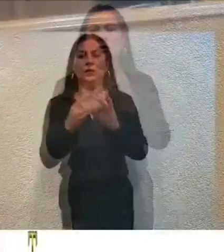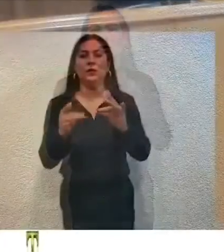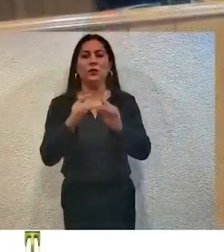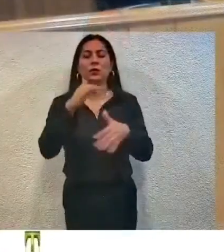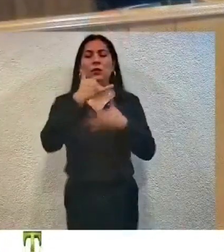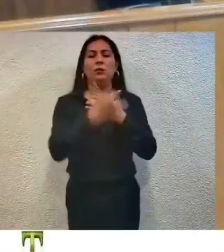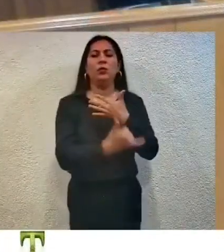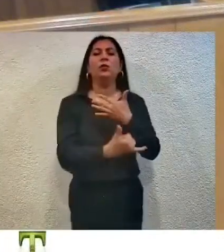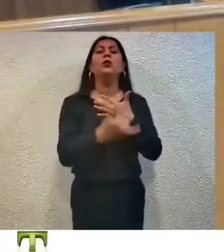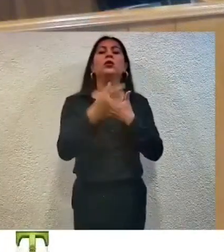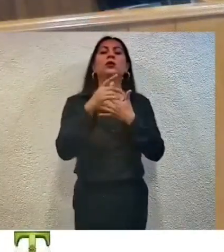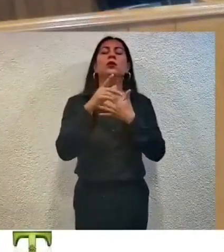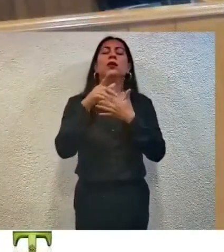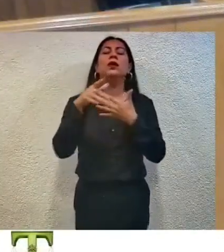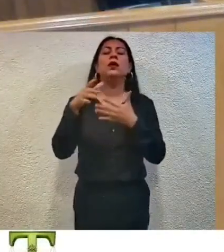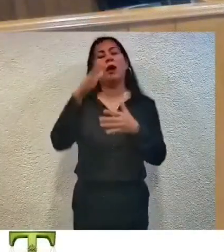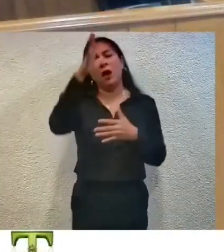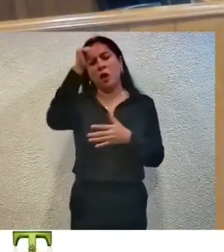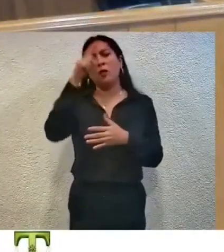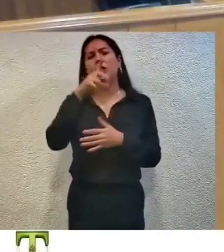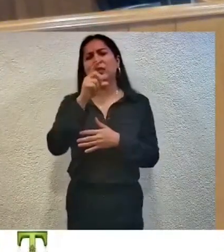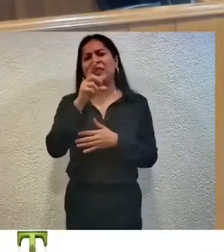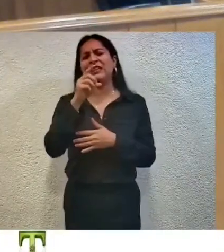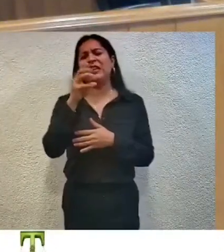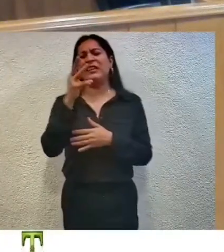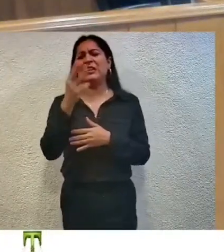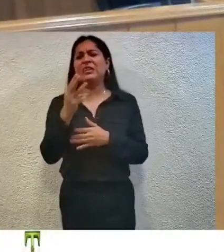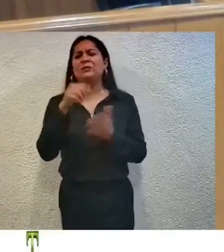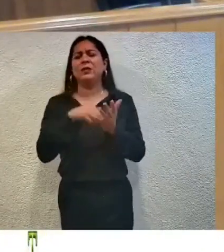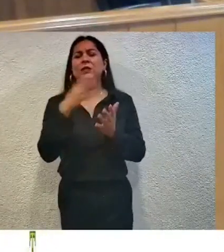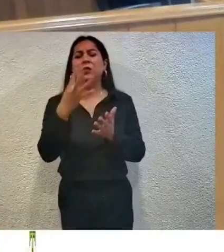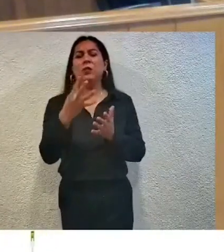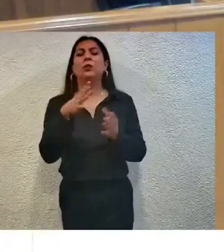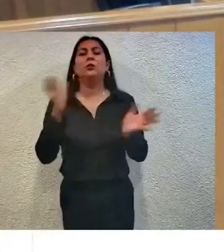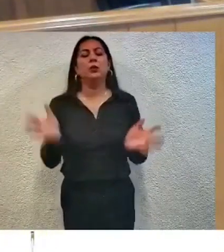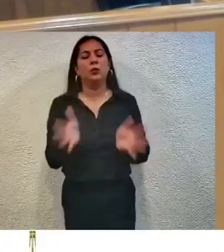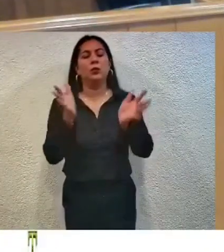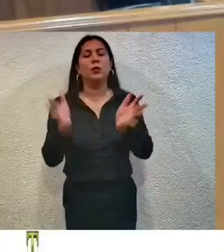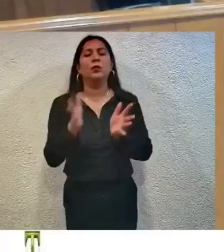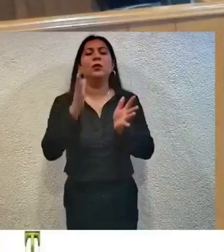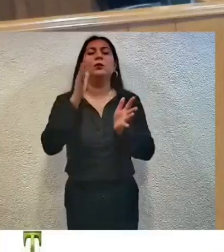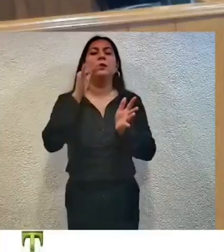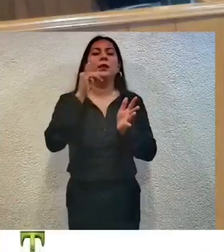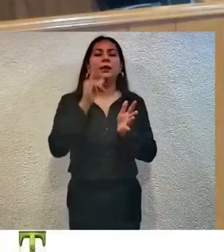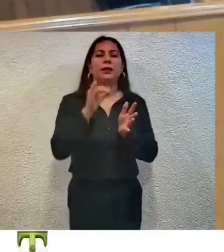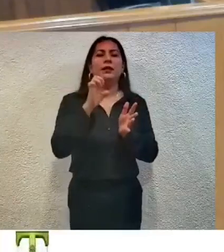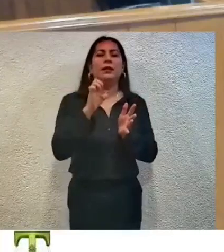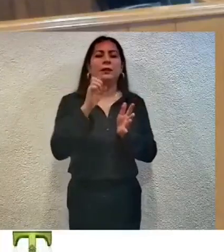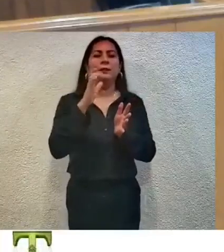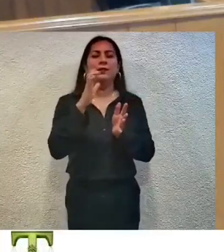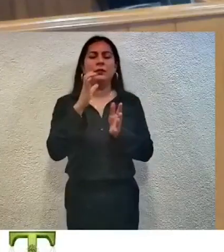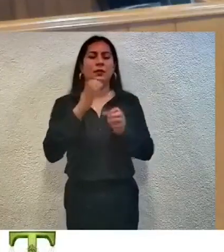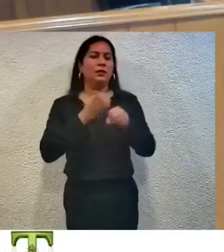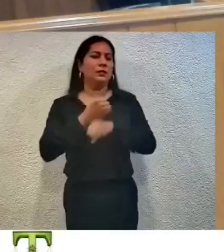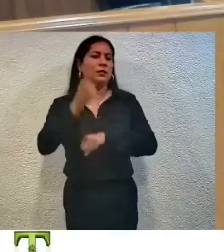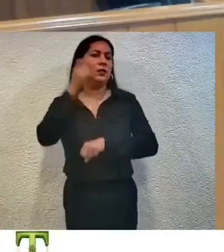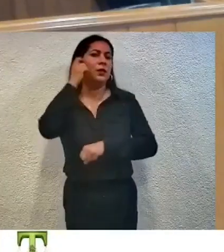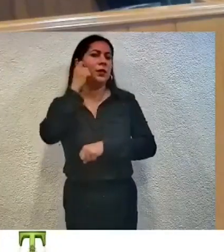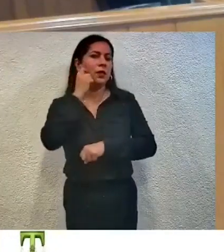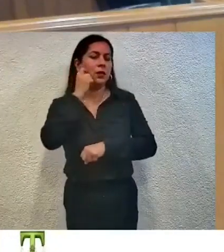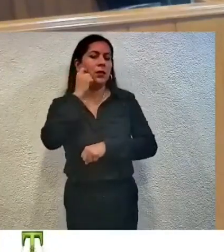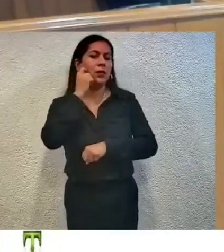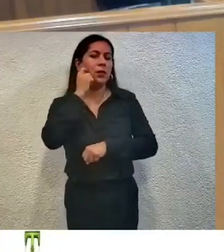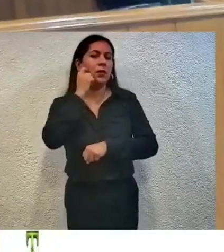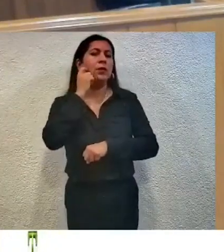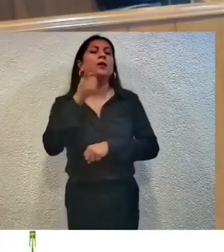el proyecto de laudo convenio Instituto 33 del 2024, promovido por el Instituto Electoral y de Participación Ciudadana del Estado de